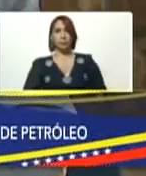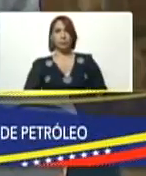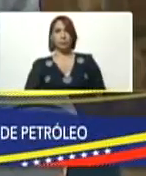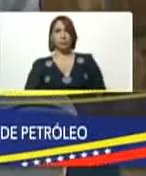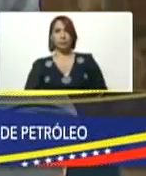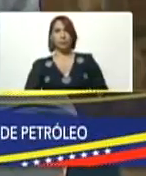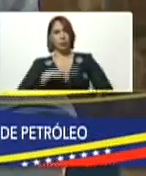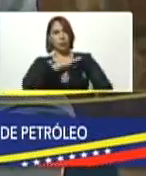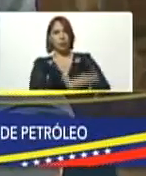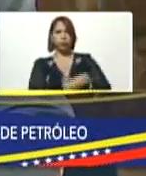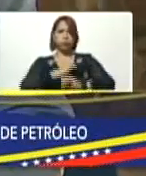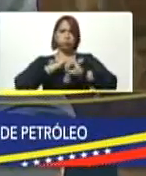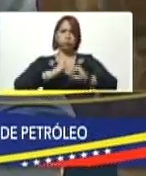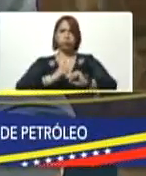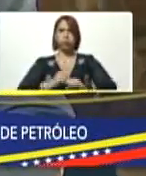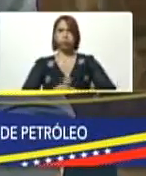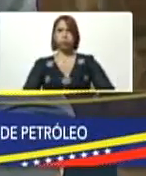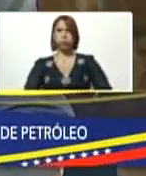fortalecida,